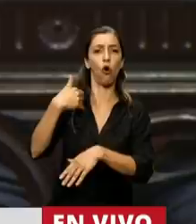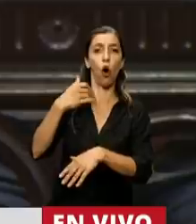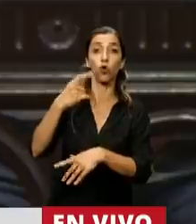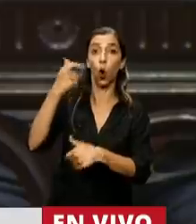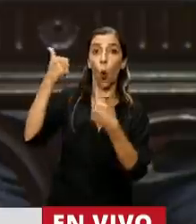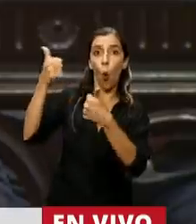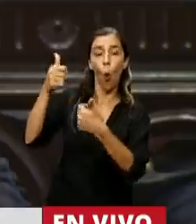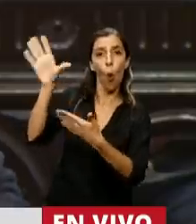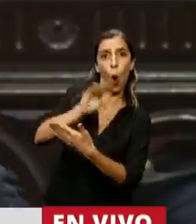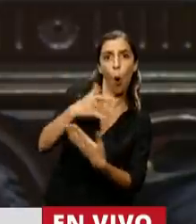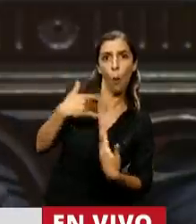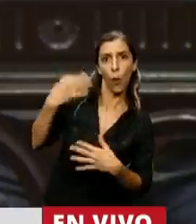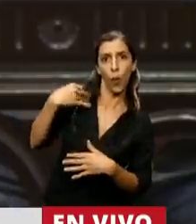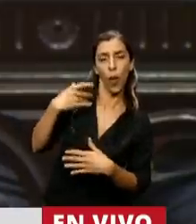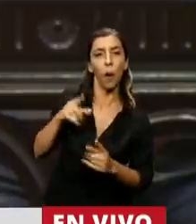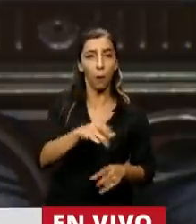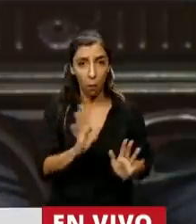en alemania